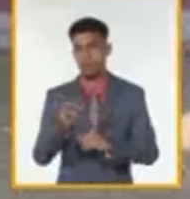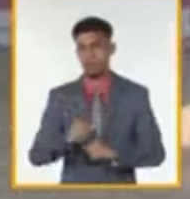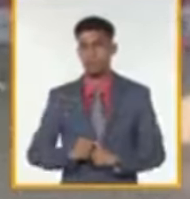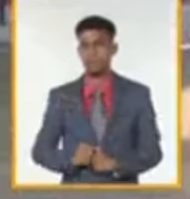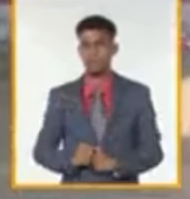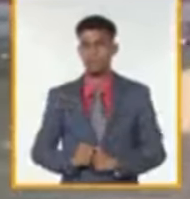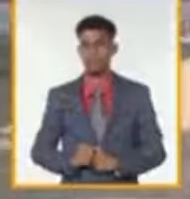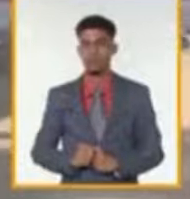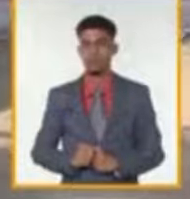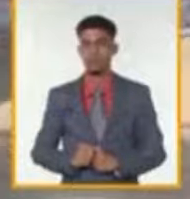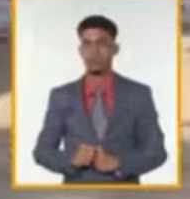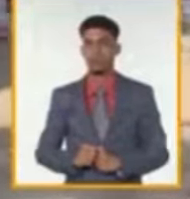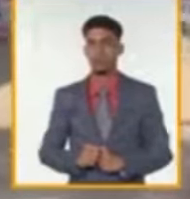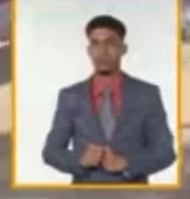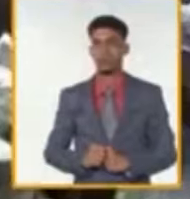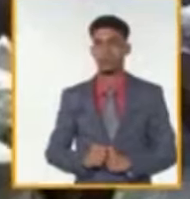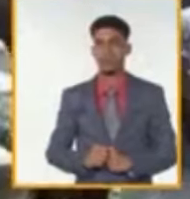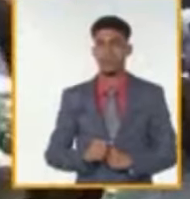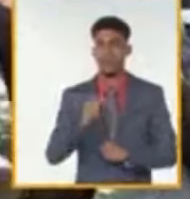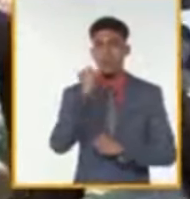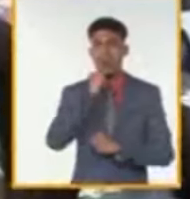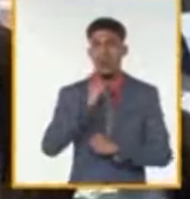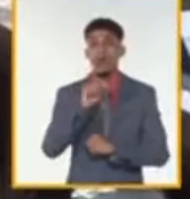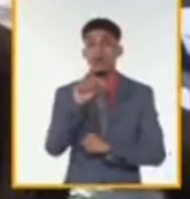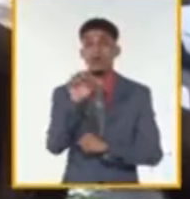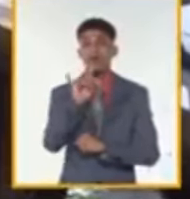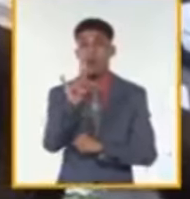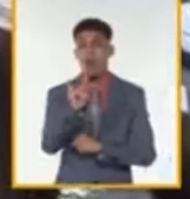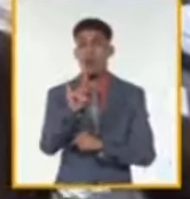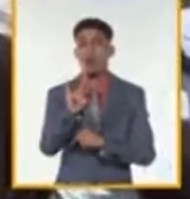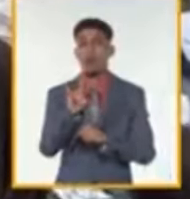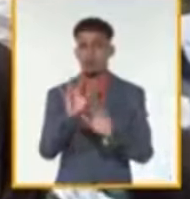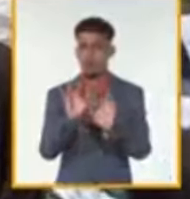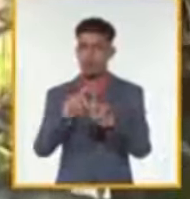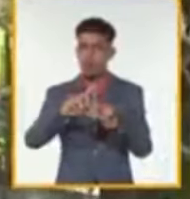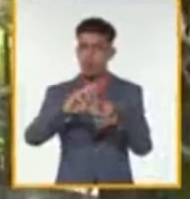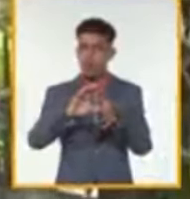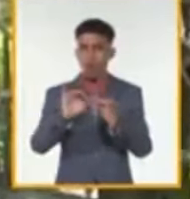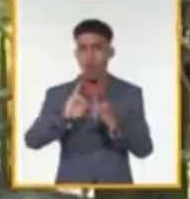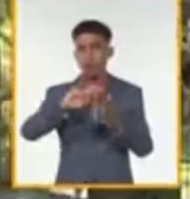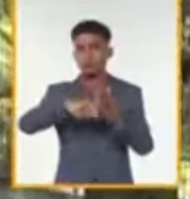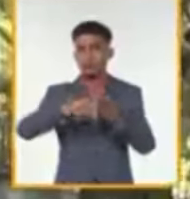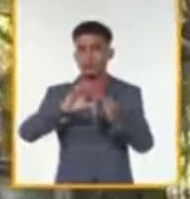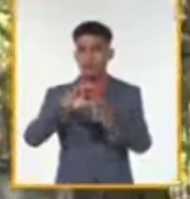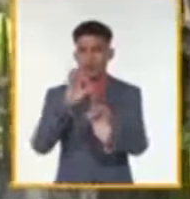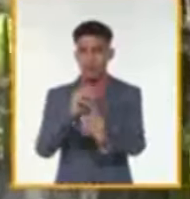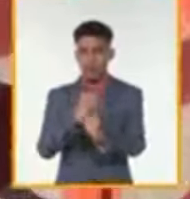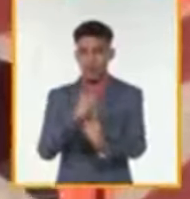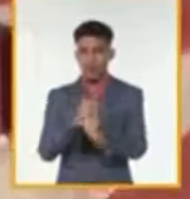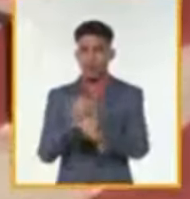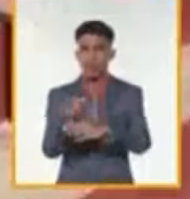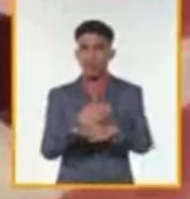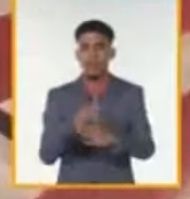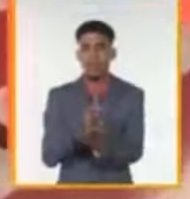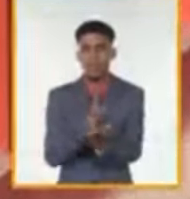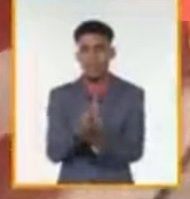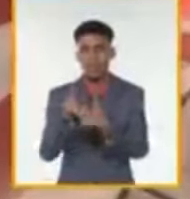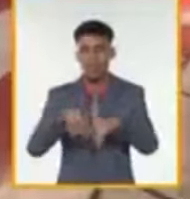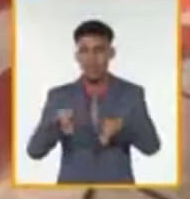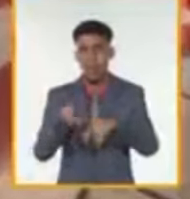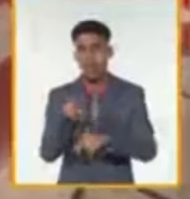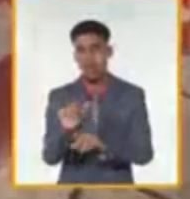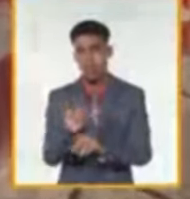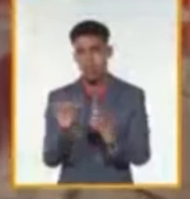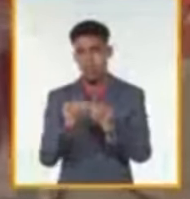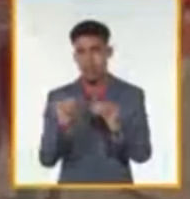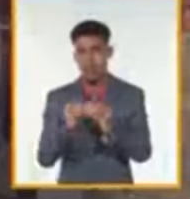nosotros con más de nueve convenios de trabajo con las diferentes facultades las las diferentes carreras de la universidad también con el